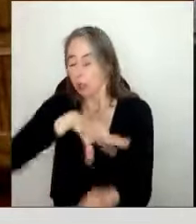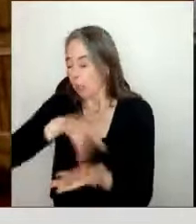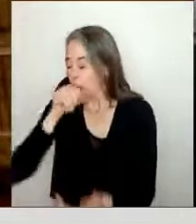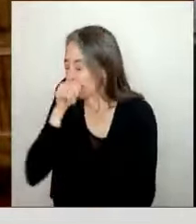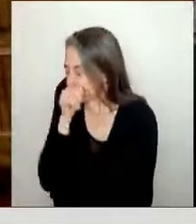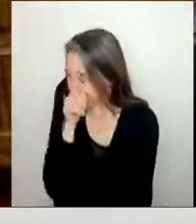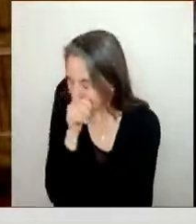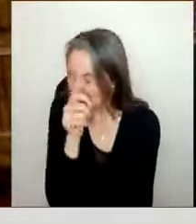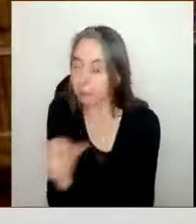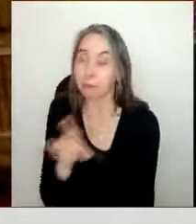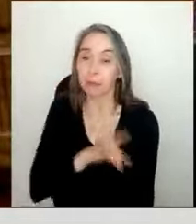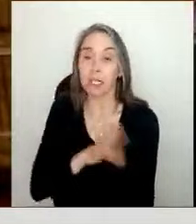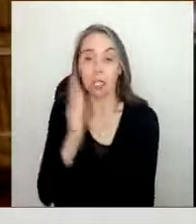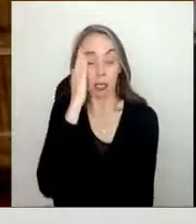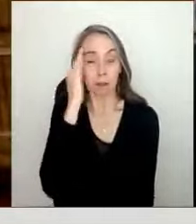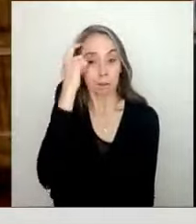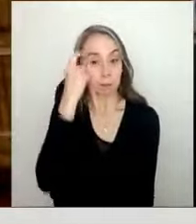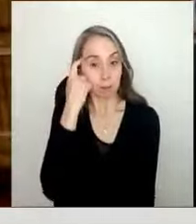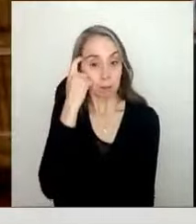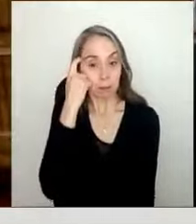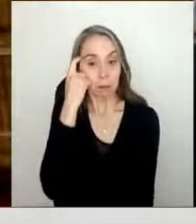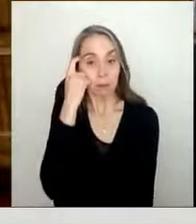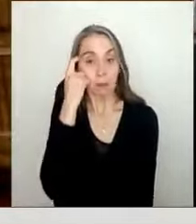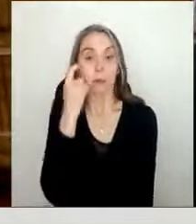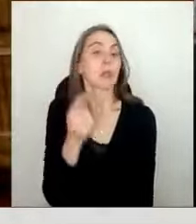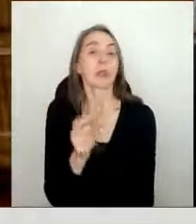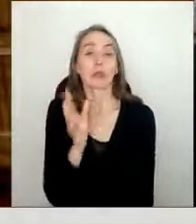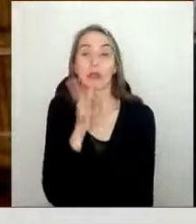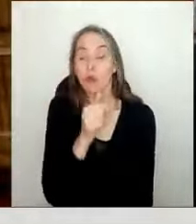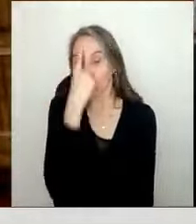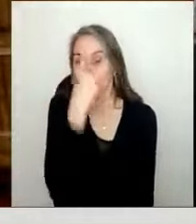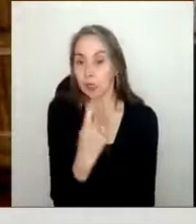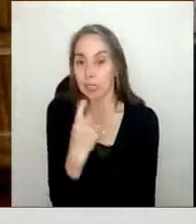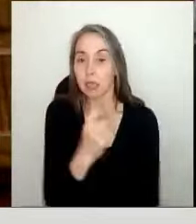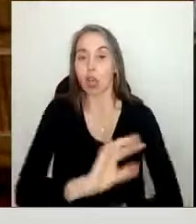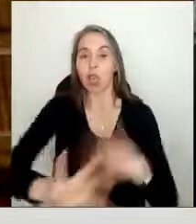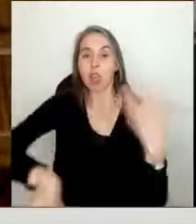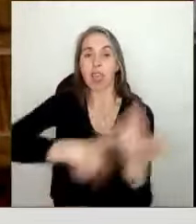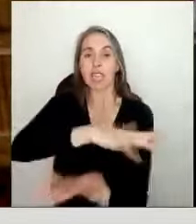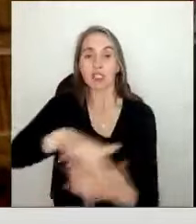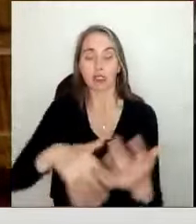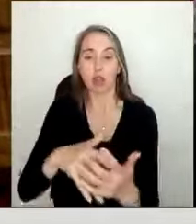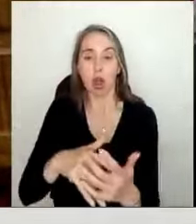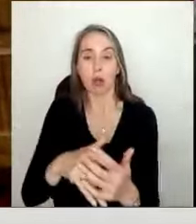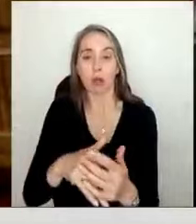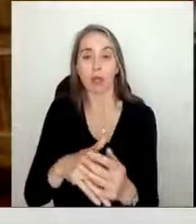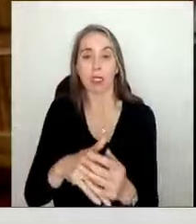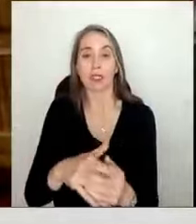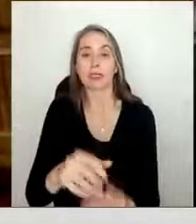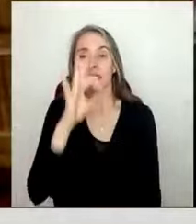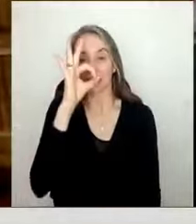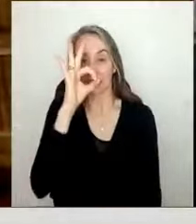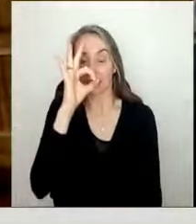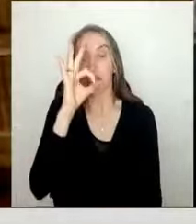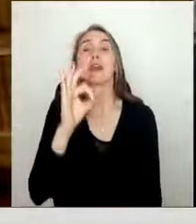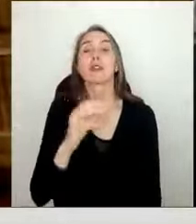chilenos no Solo quedará la falta de seriedad el desorden y el nulo espíritu republicano que